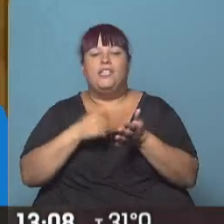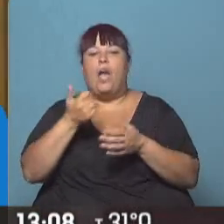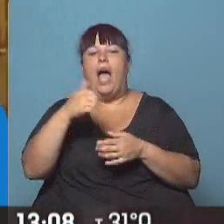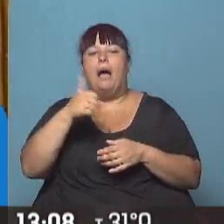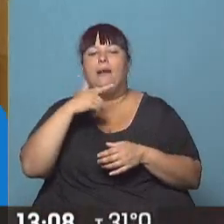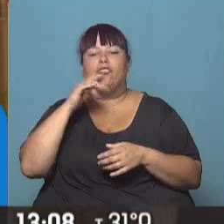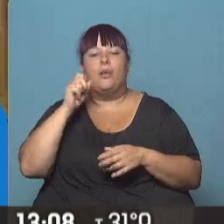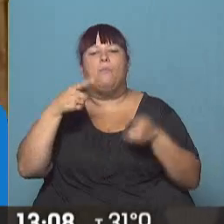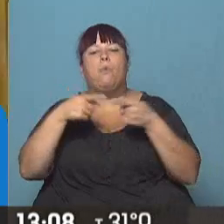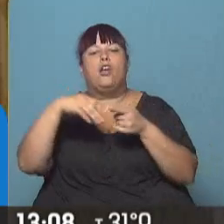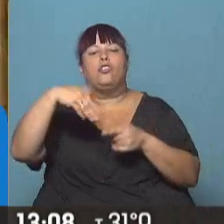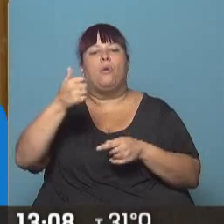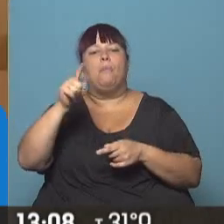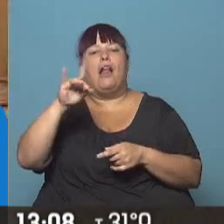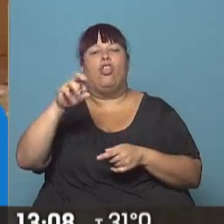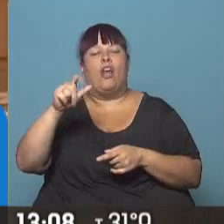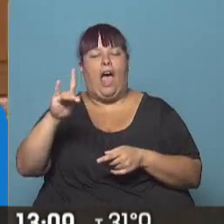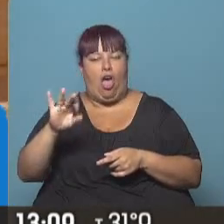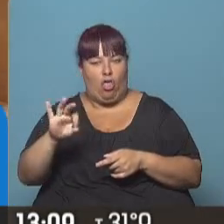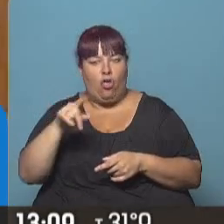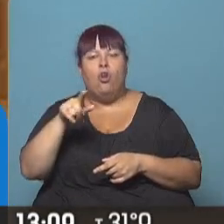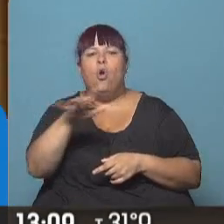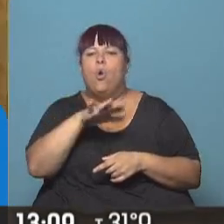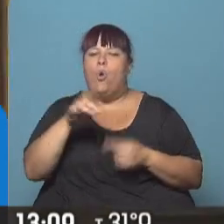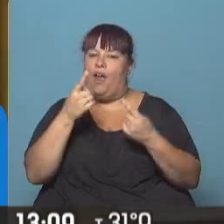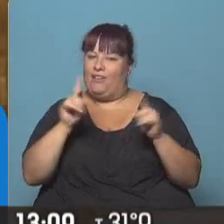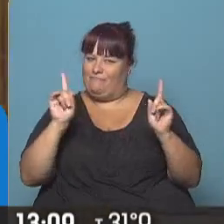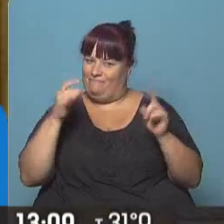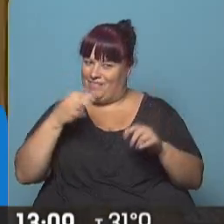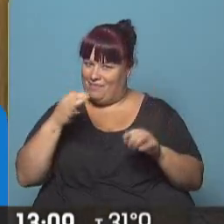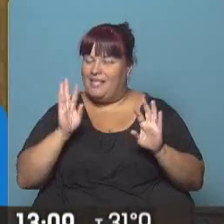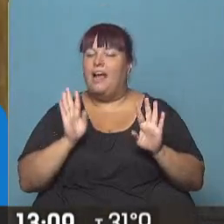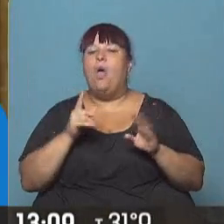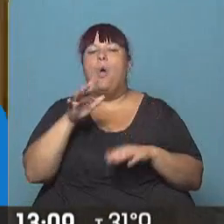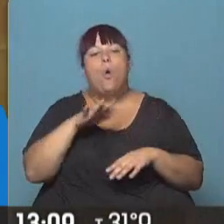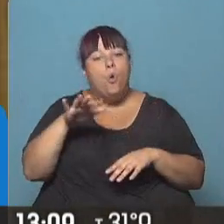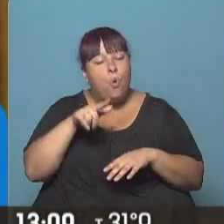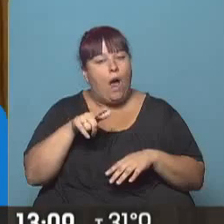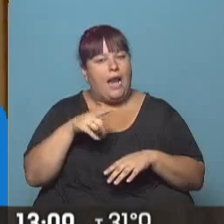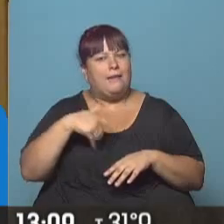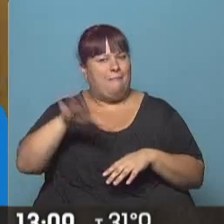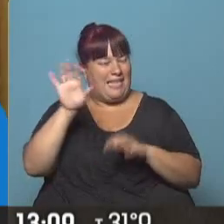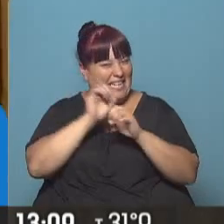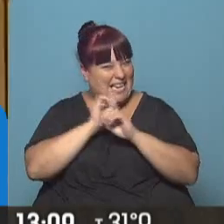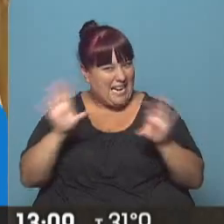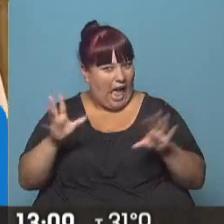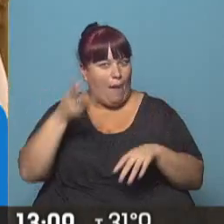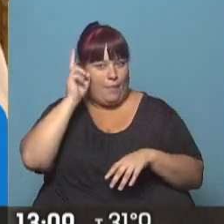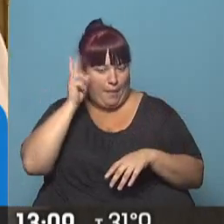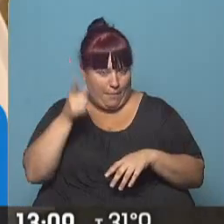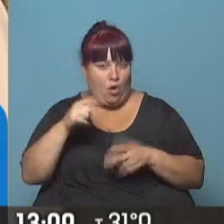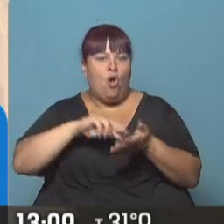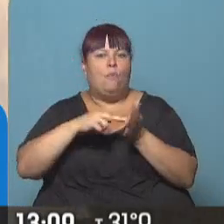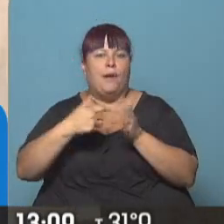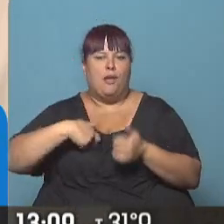de Puerto Maldonado. Es un lugar muy particular porque es una de las zonas más críticas del Perú por sus